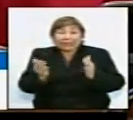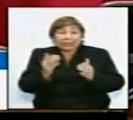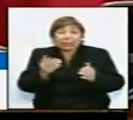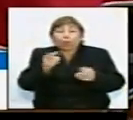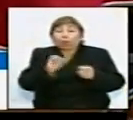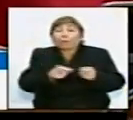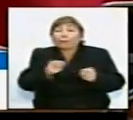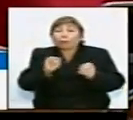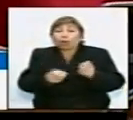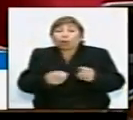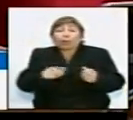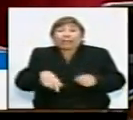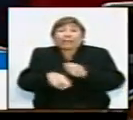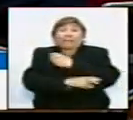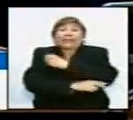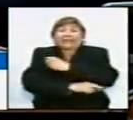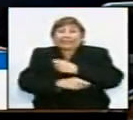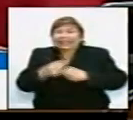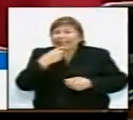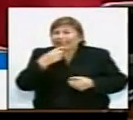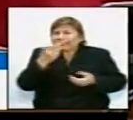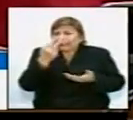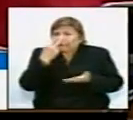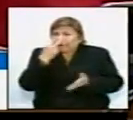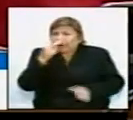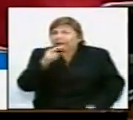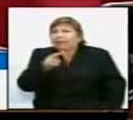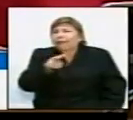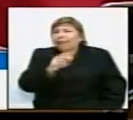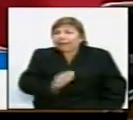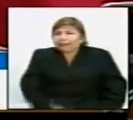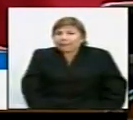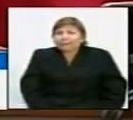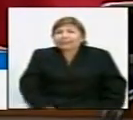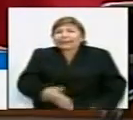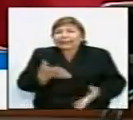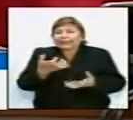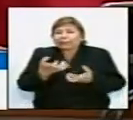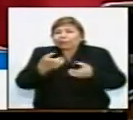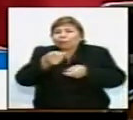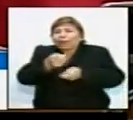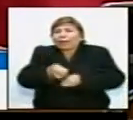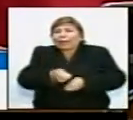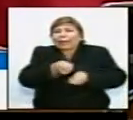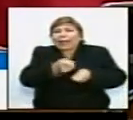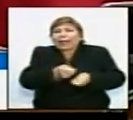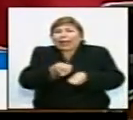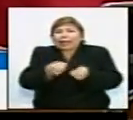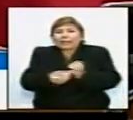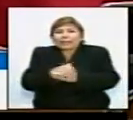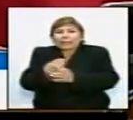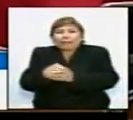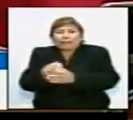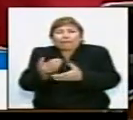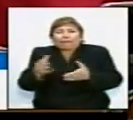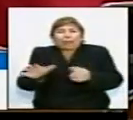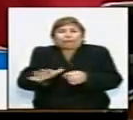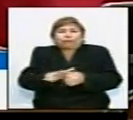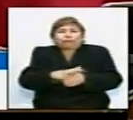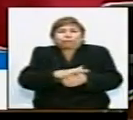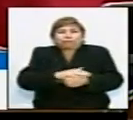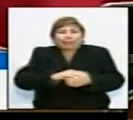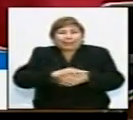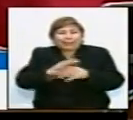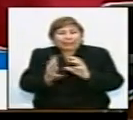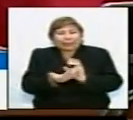productores, con el país, es justamente esa mirada de lo agrario como un término que involucre lo forestal,